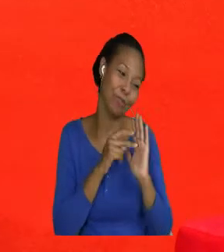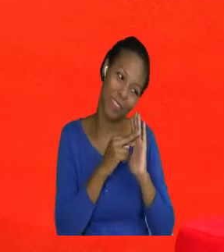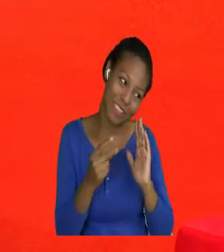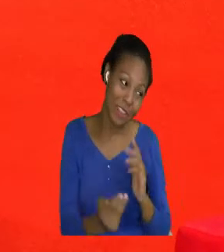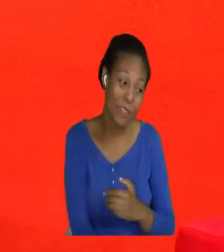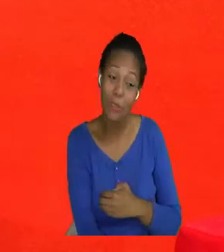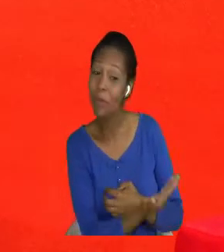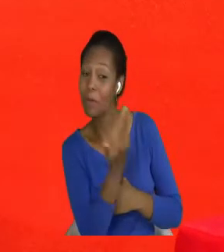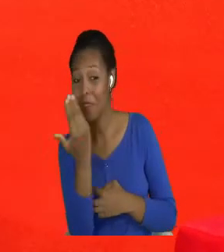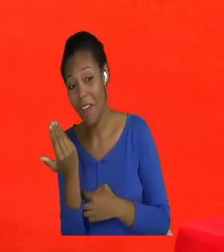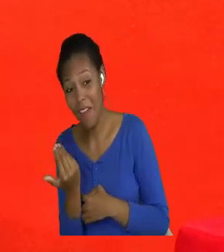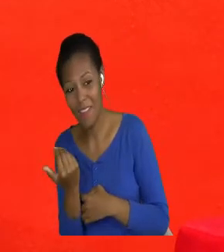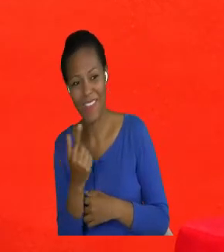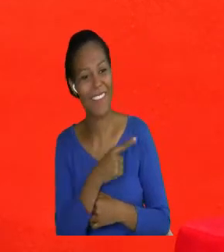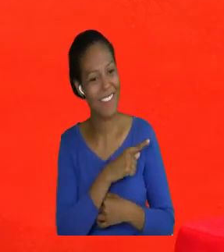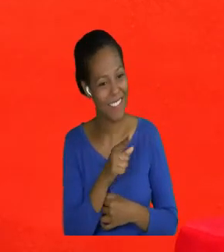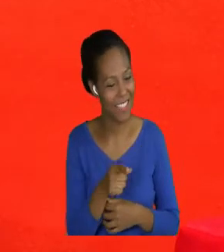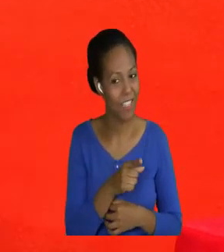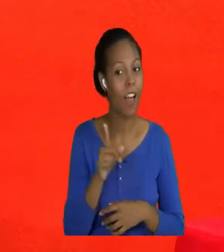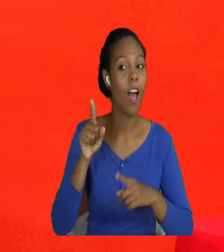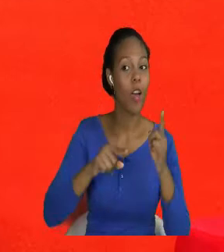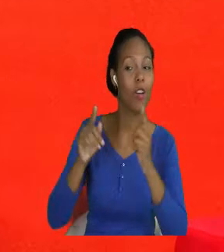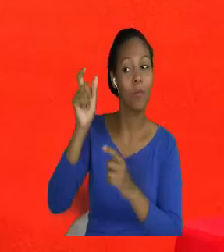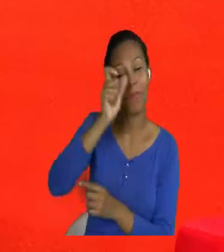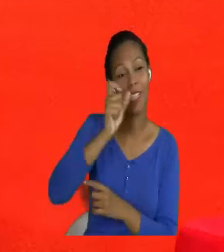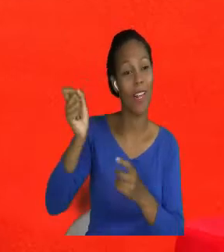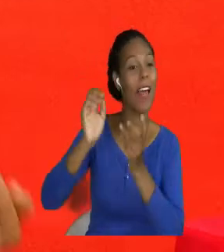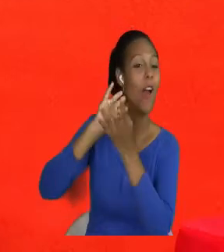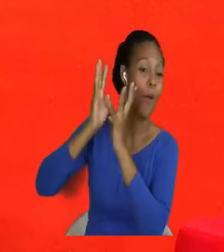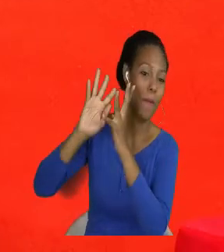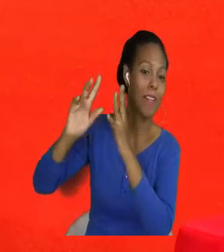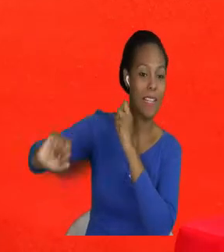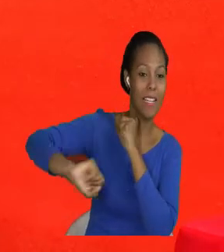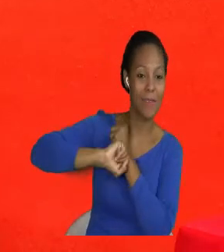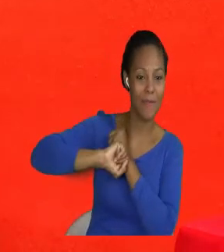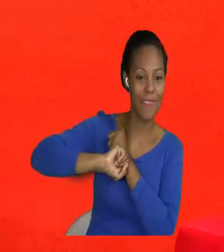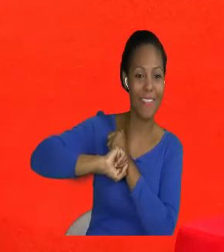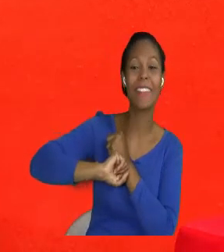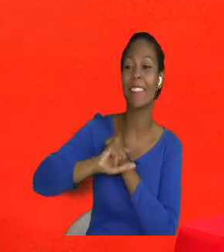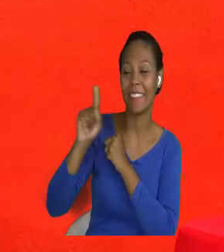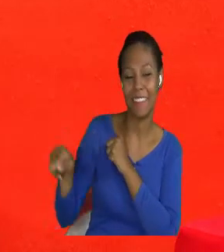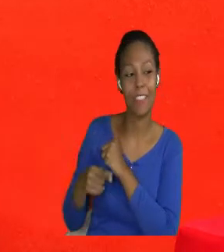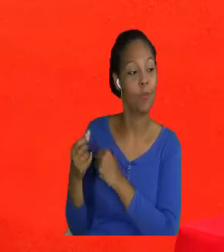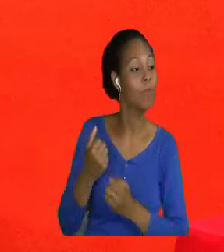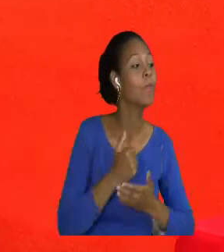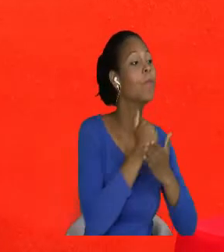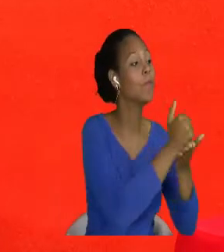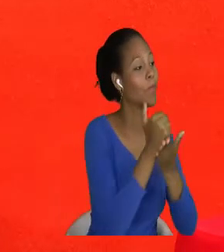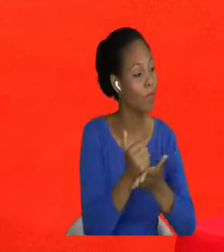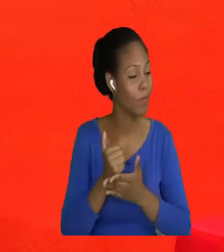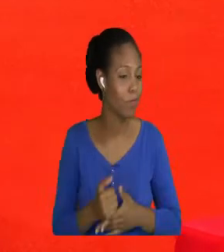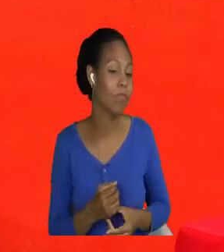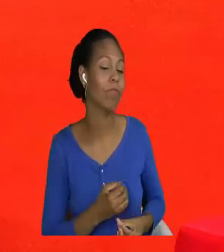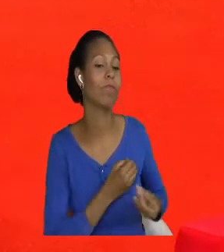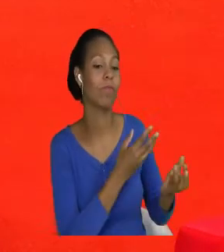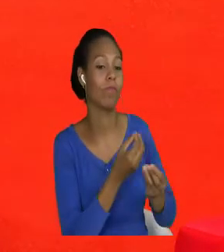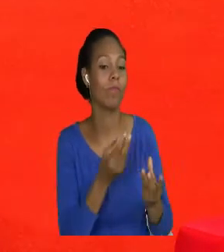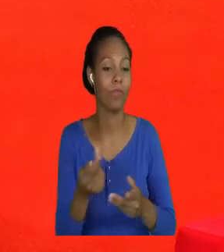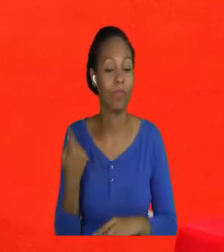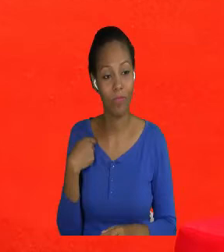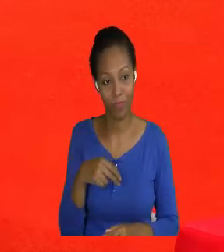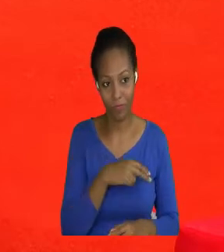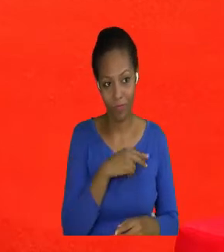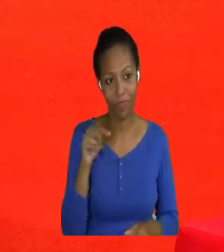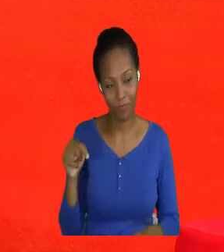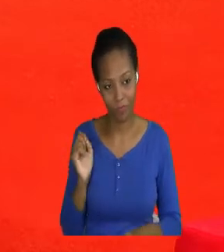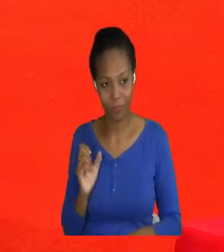con el apoyo de algunos comerciantes, es que gestionamos este tipo de ayudas. Nosotros, como Club Rotario, a